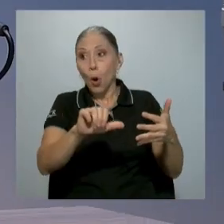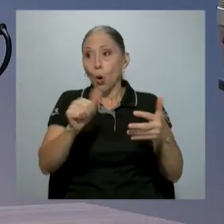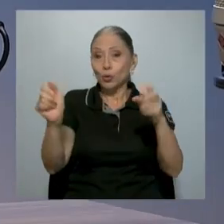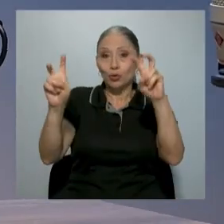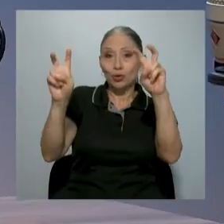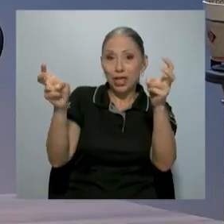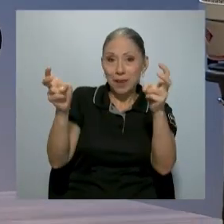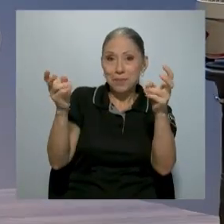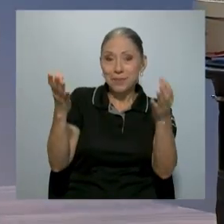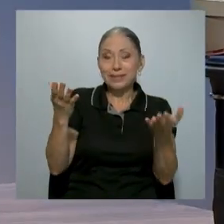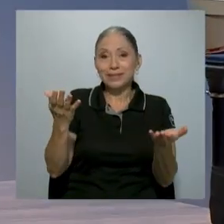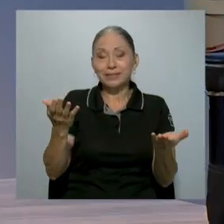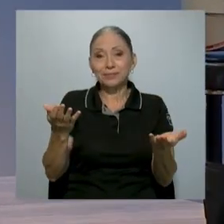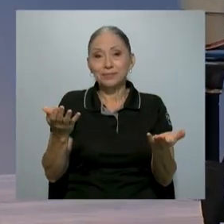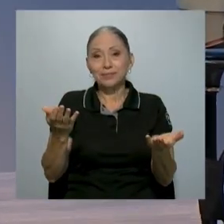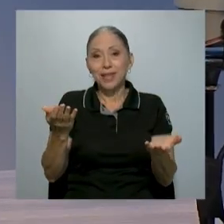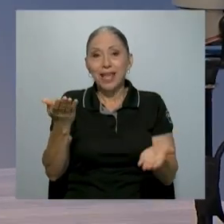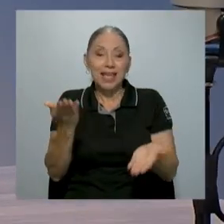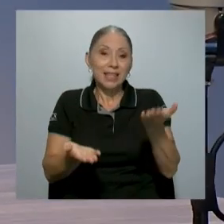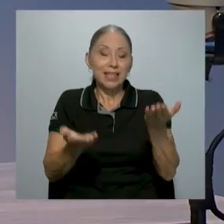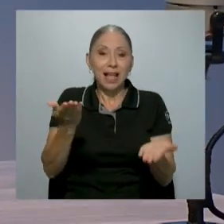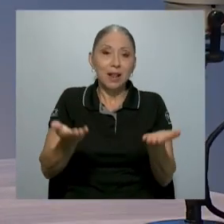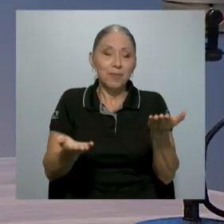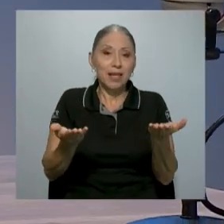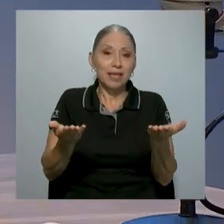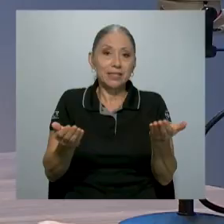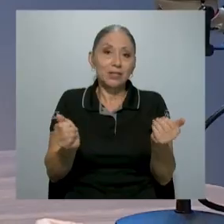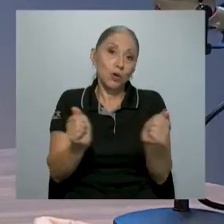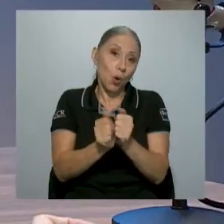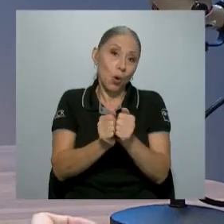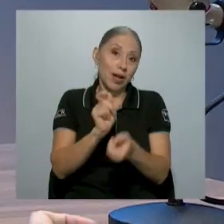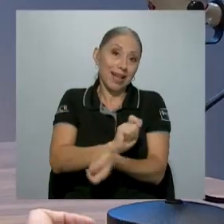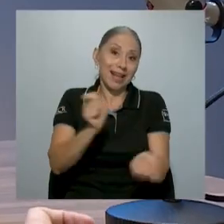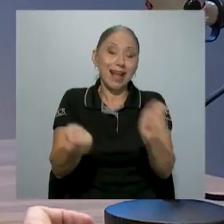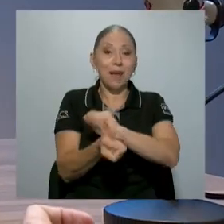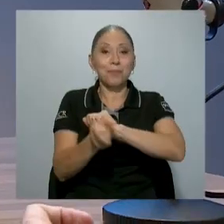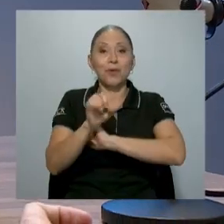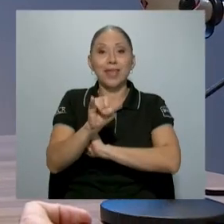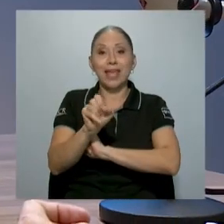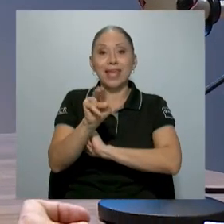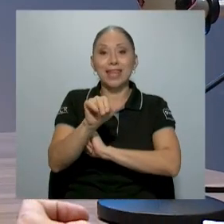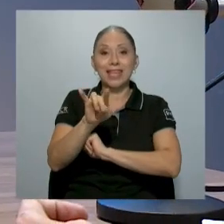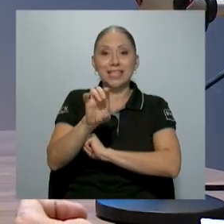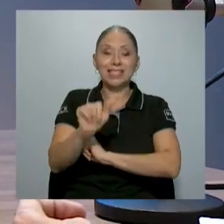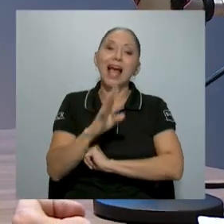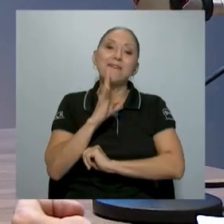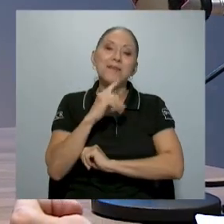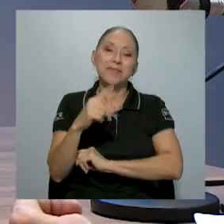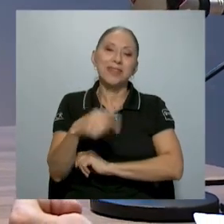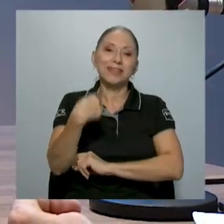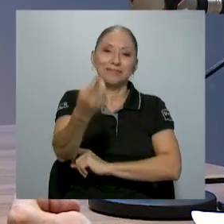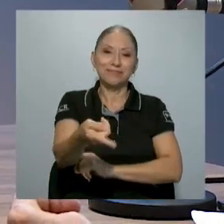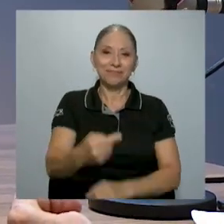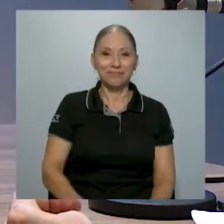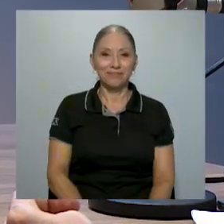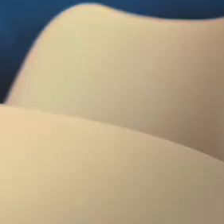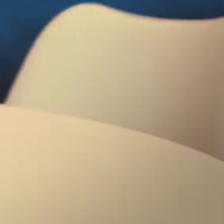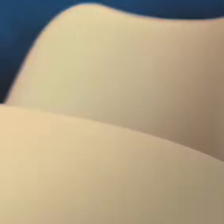vez el cambio de INISA, que lo referiremos en el siguiente segmento.